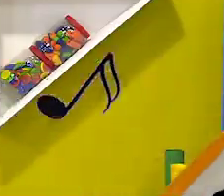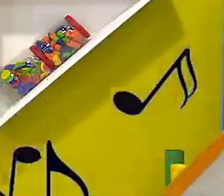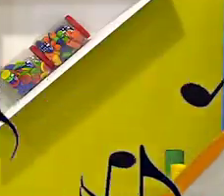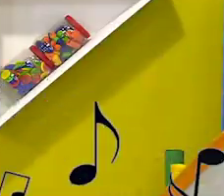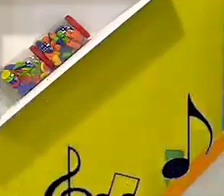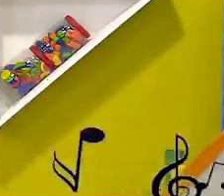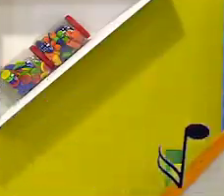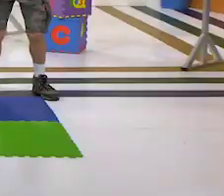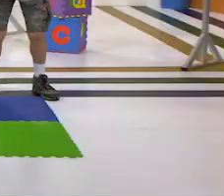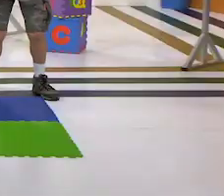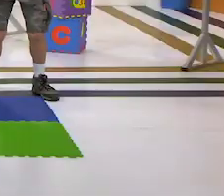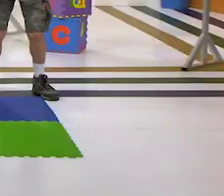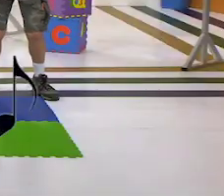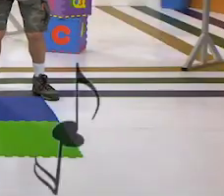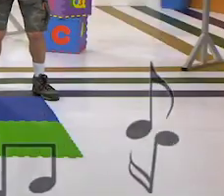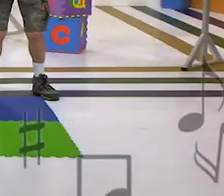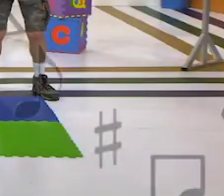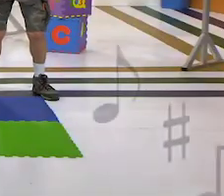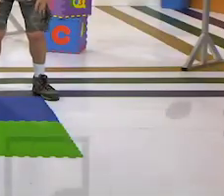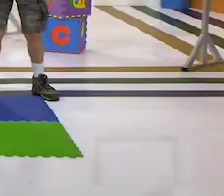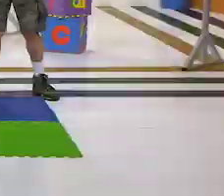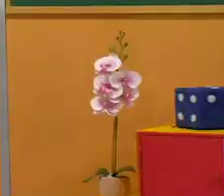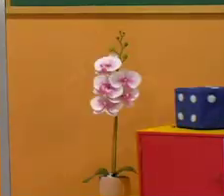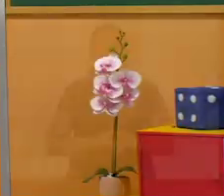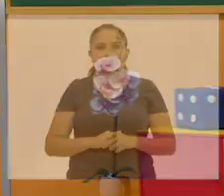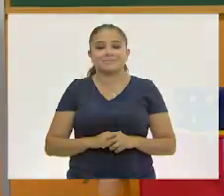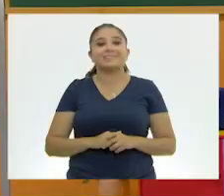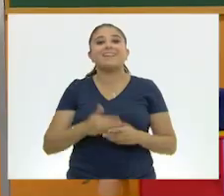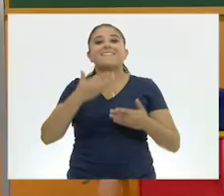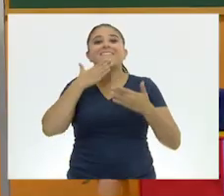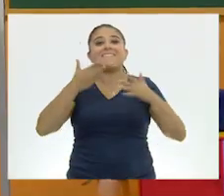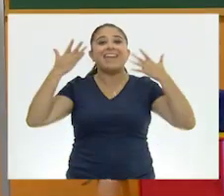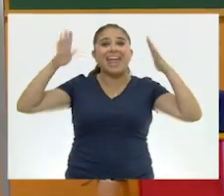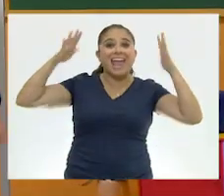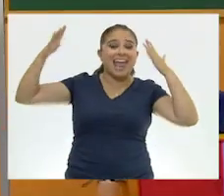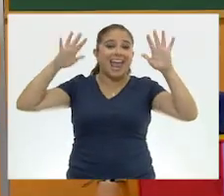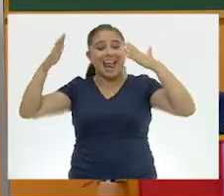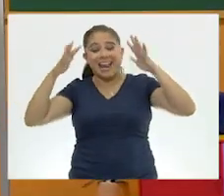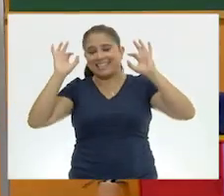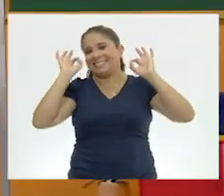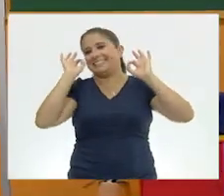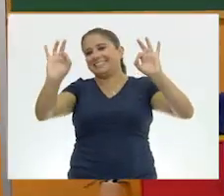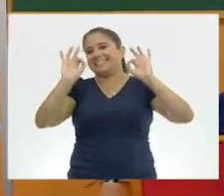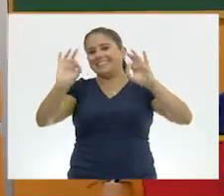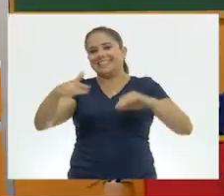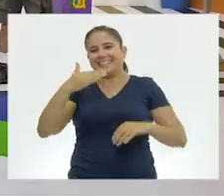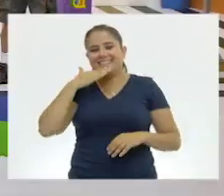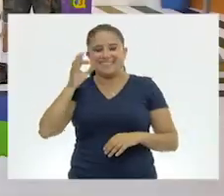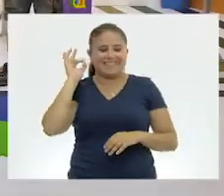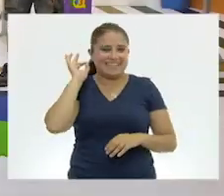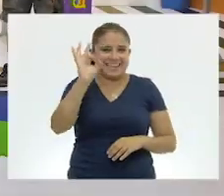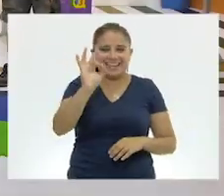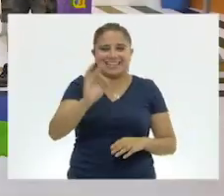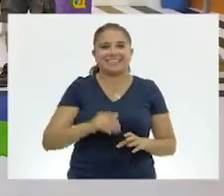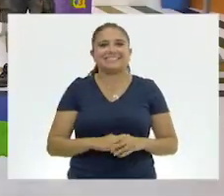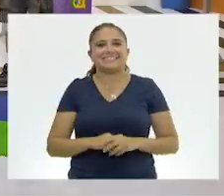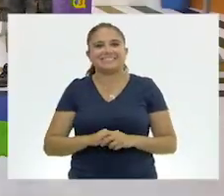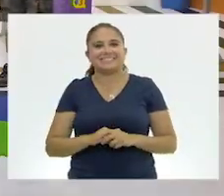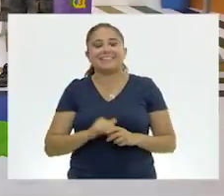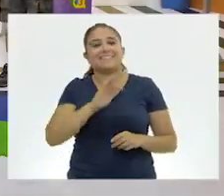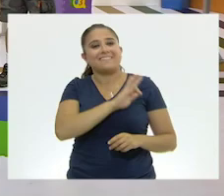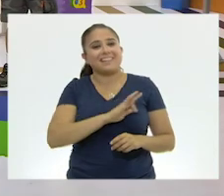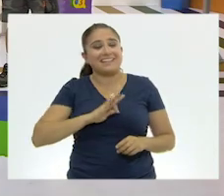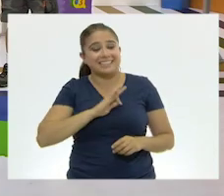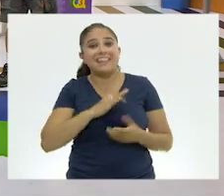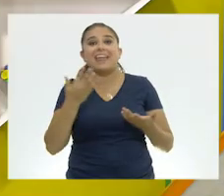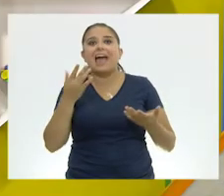dara, darón, don, dara, dara, dara, dara, don. ¡Muy bien! ¡Excelente! ¡Excelente! ¡Felicidades! ¿Qué